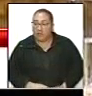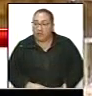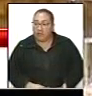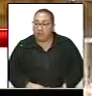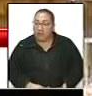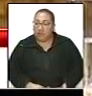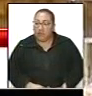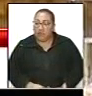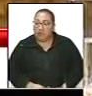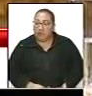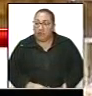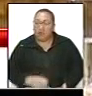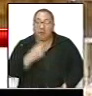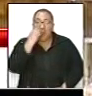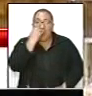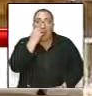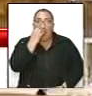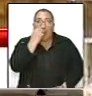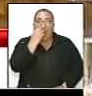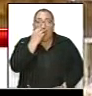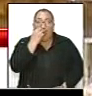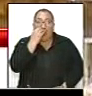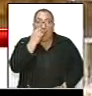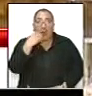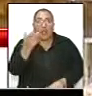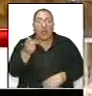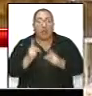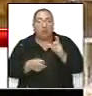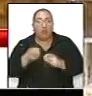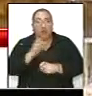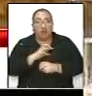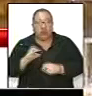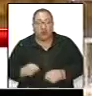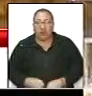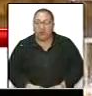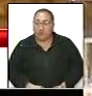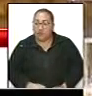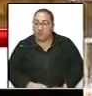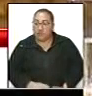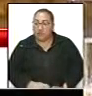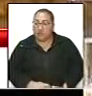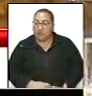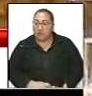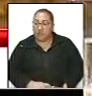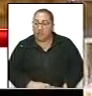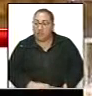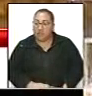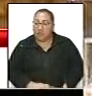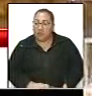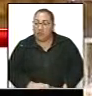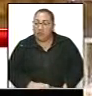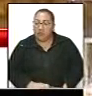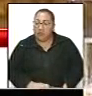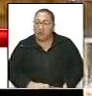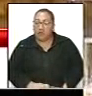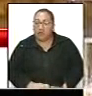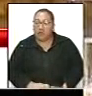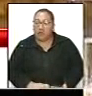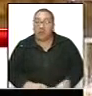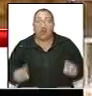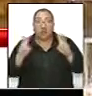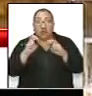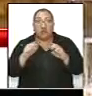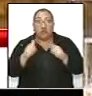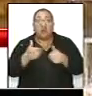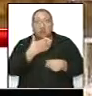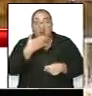la calidad que ofrecen a los profesionales, ¿no? La investigación también ha tenido una mejora sustantiva. Ustedes ven